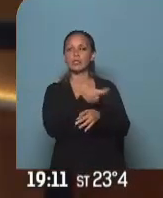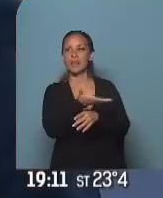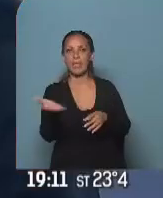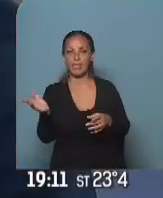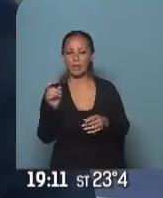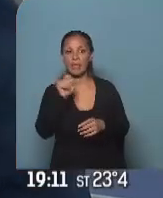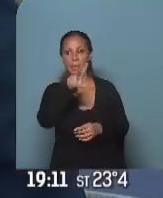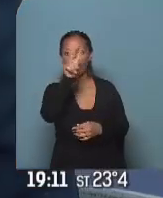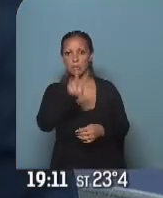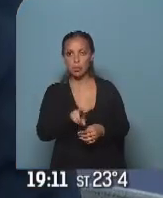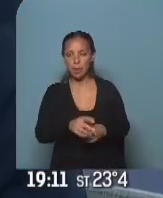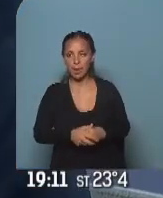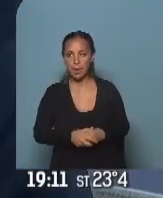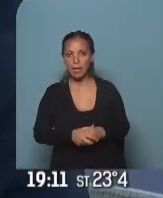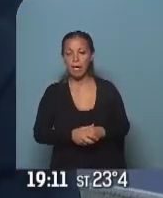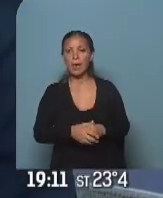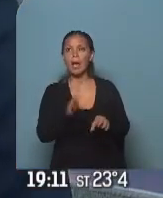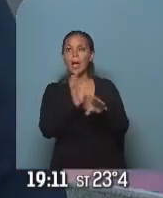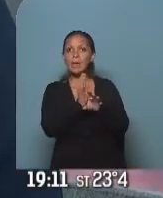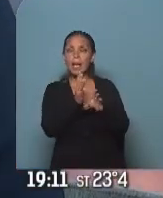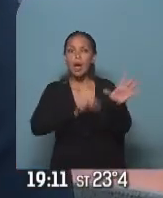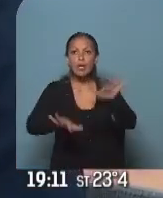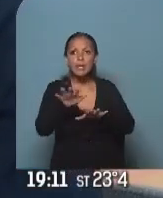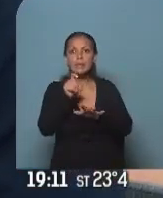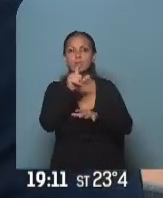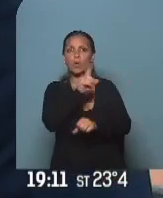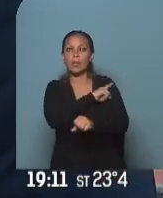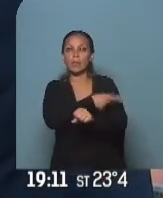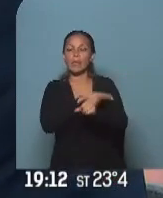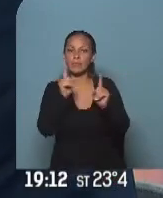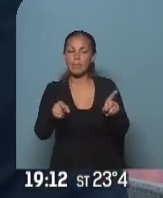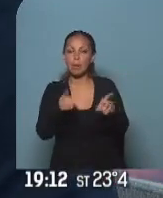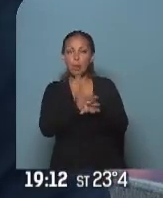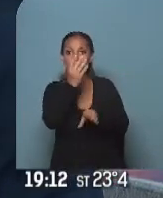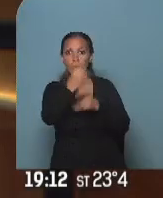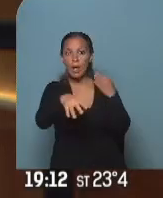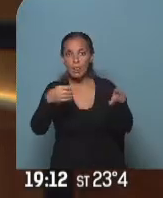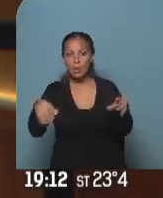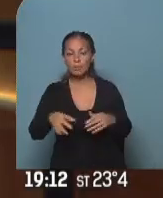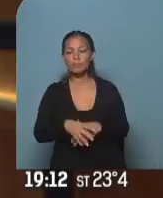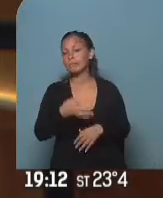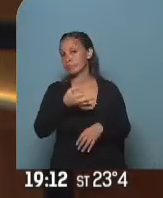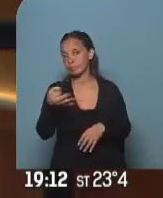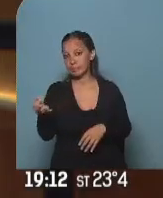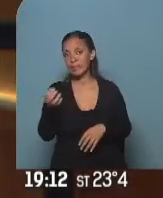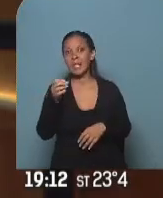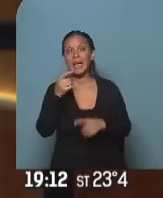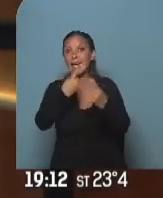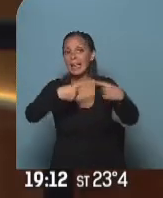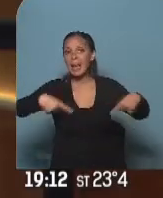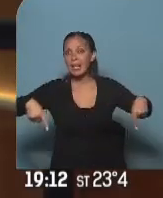de la sociedad, de las estructuras del poder, de las instituciones también, Jorge. Así es la característica de la crisis